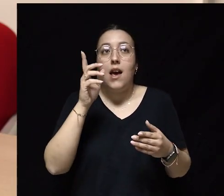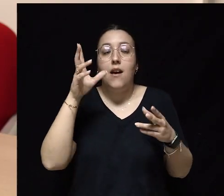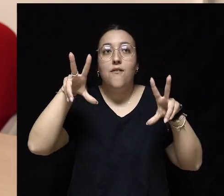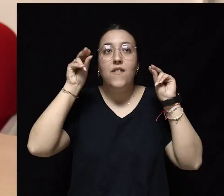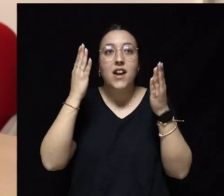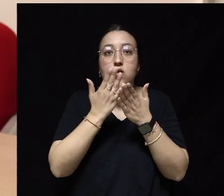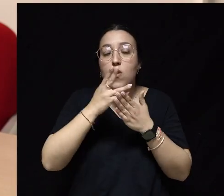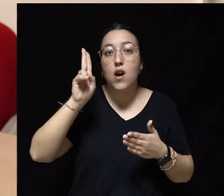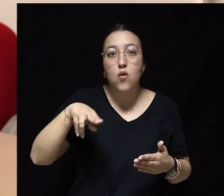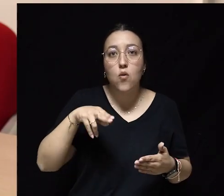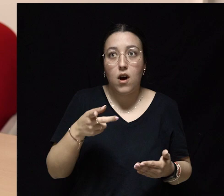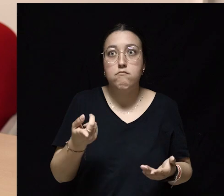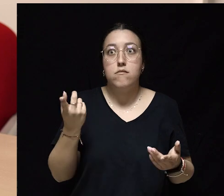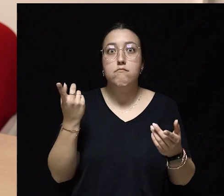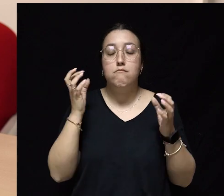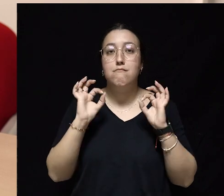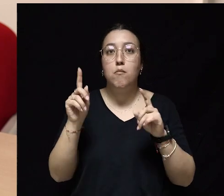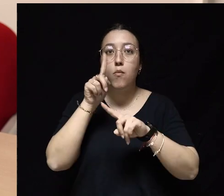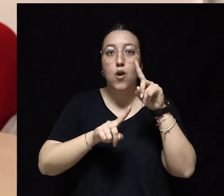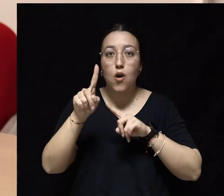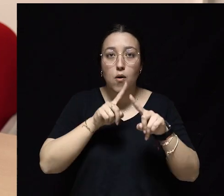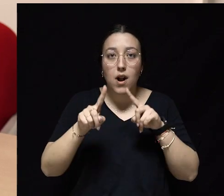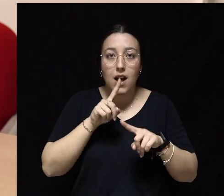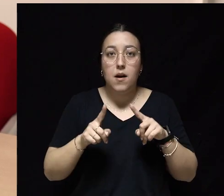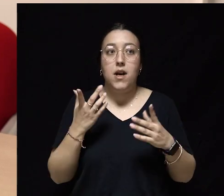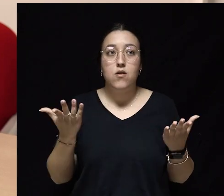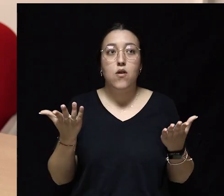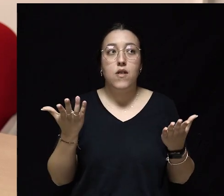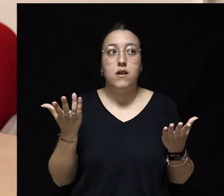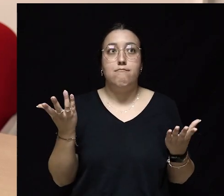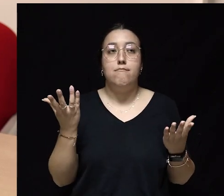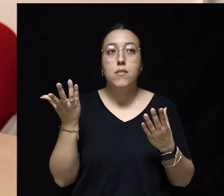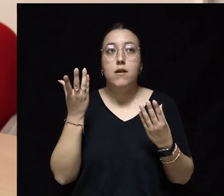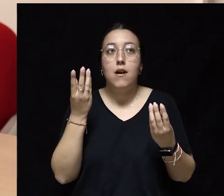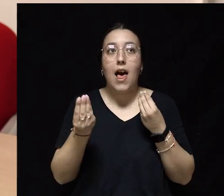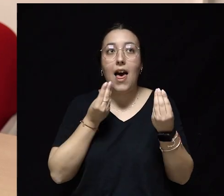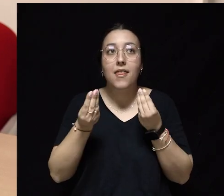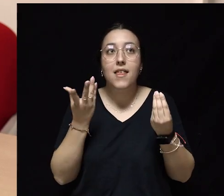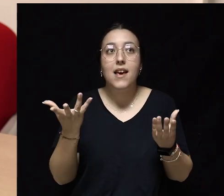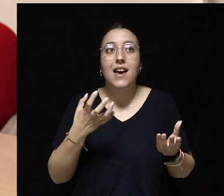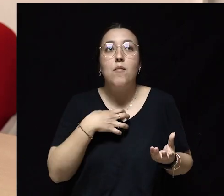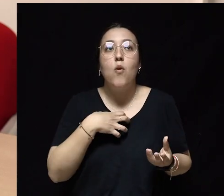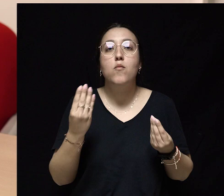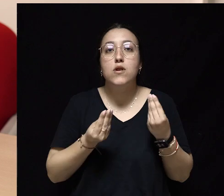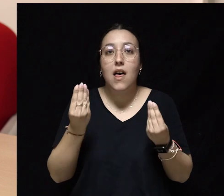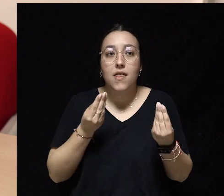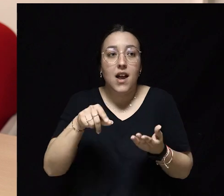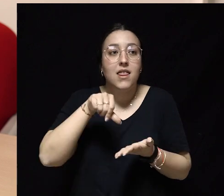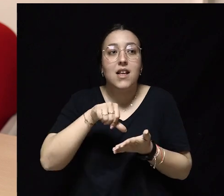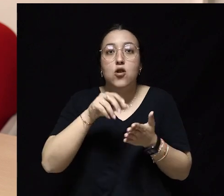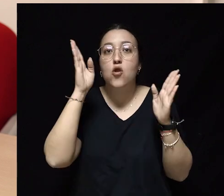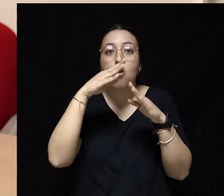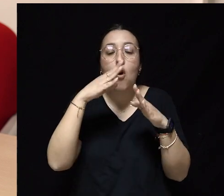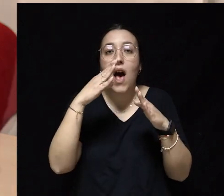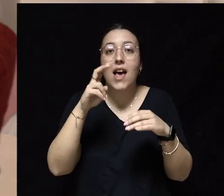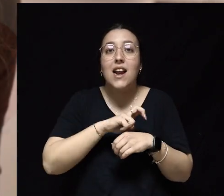educación secundaria, realmente es un problema que está detectado, o sea que el problema está ahí y existe y que es una realidad como